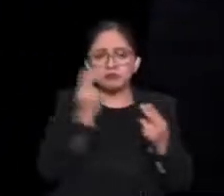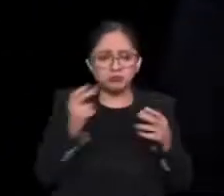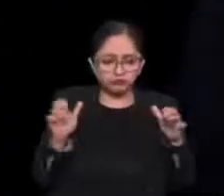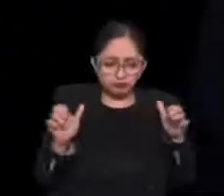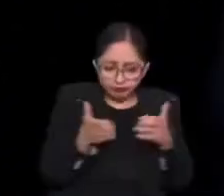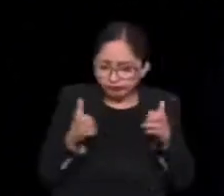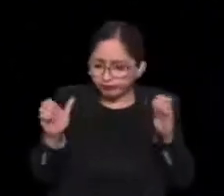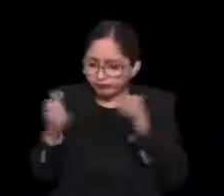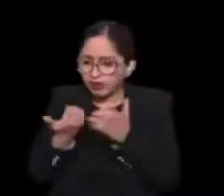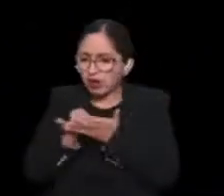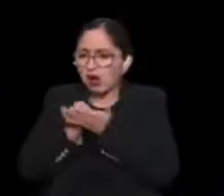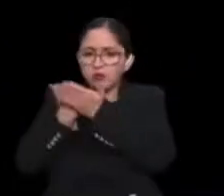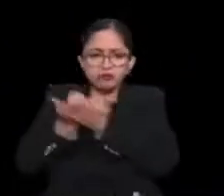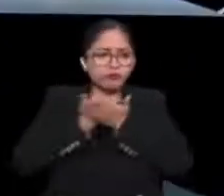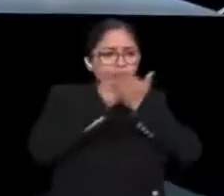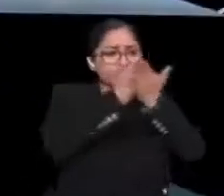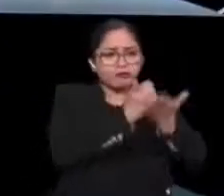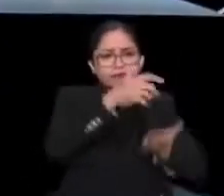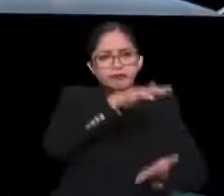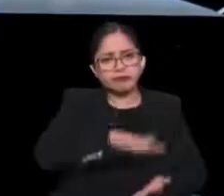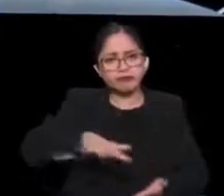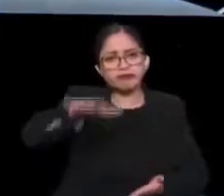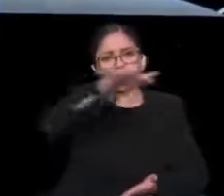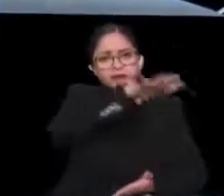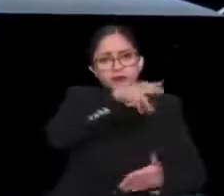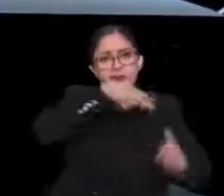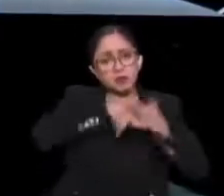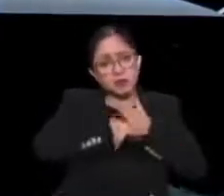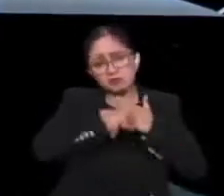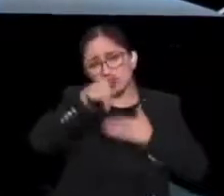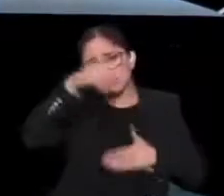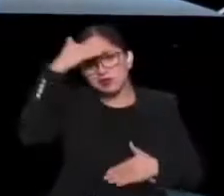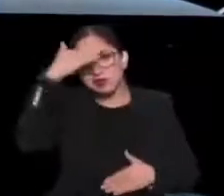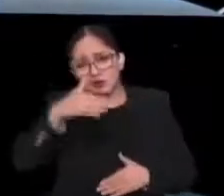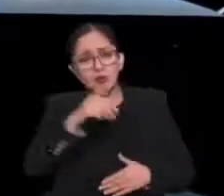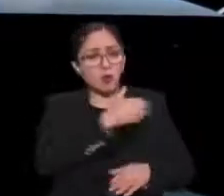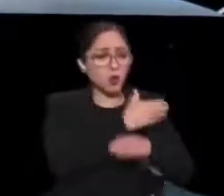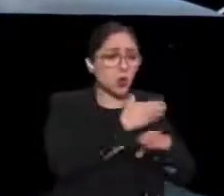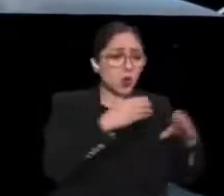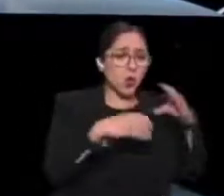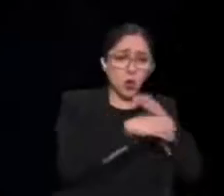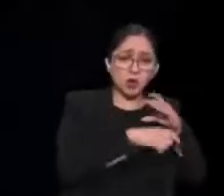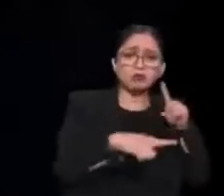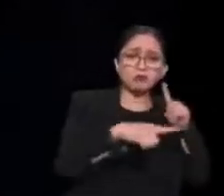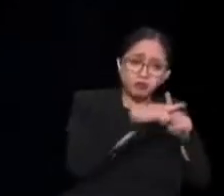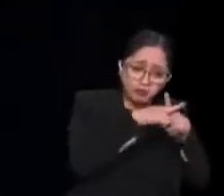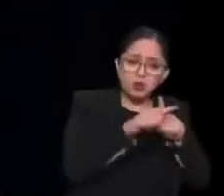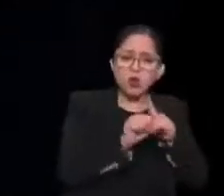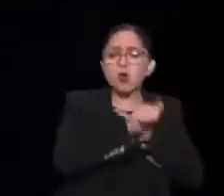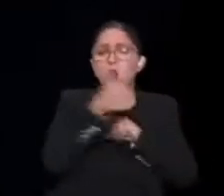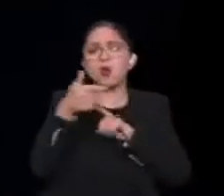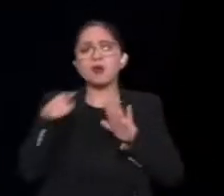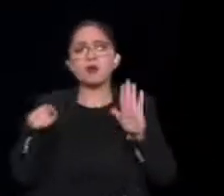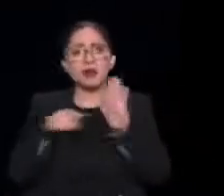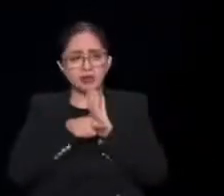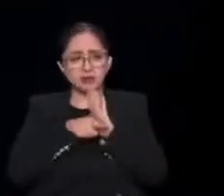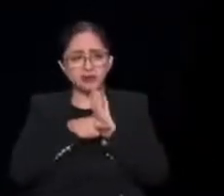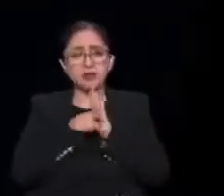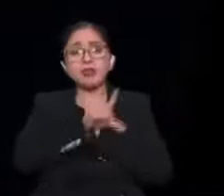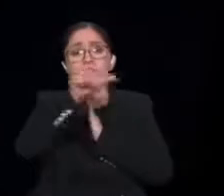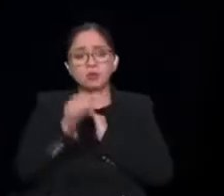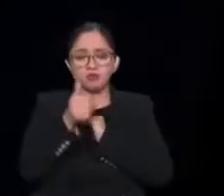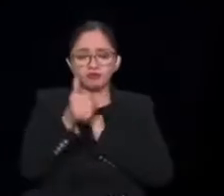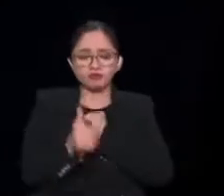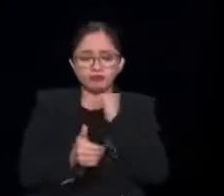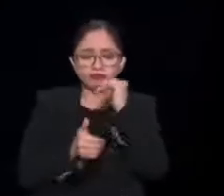ayudas, lo cual pues es parte de los claroscuros de las redes sociales, que en tanto fueron avanzando los días, pues también